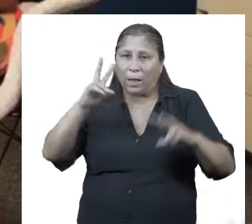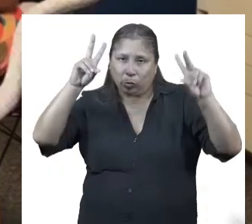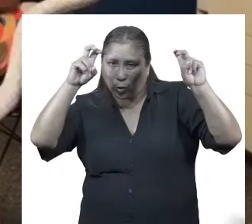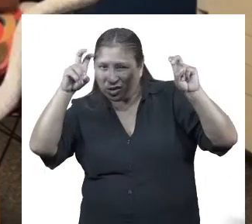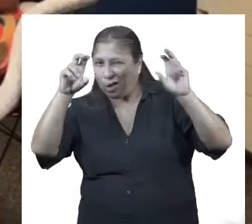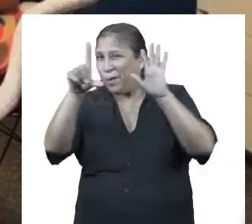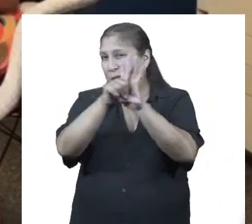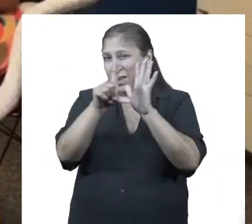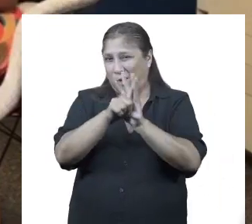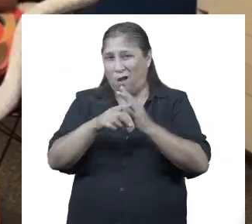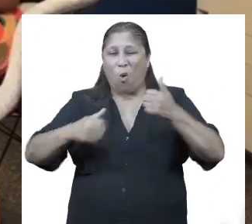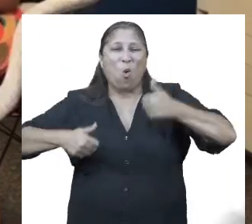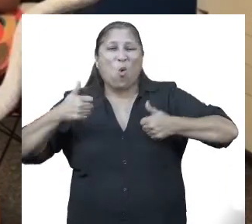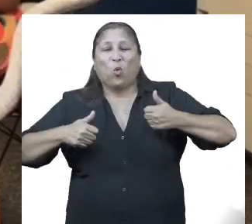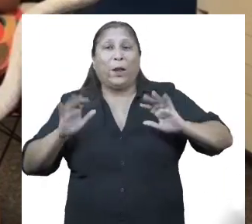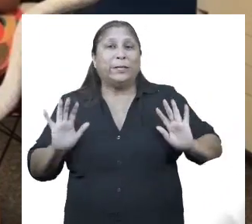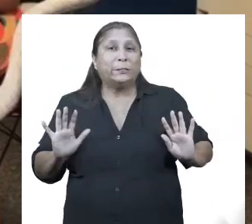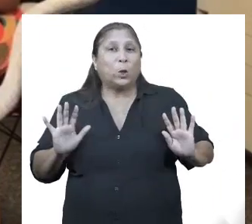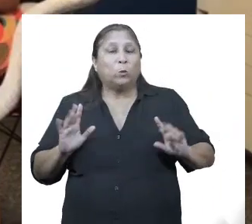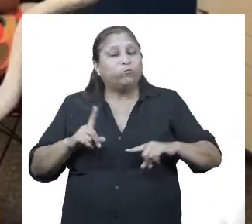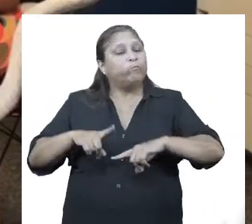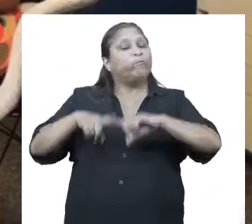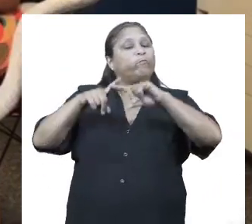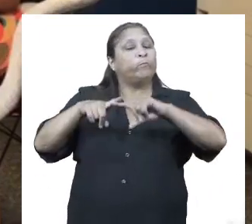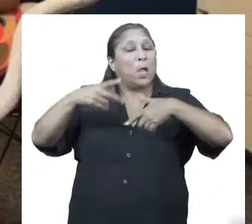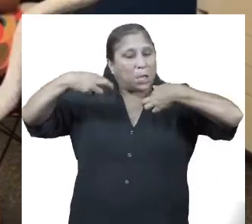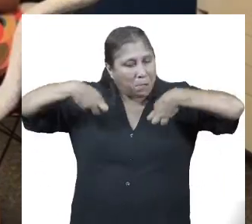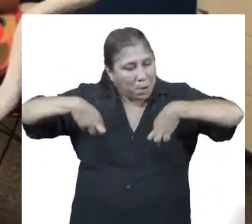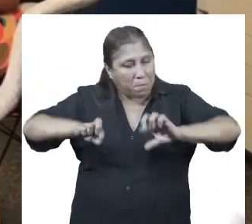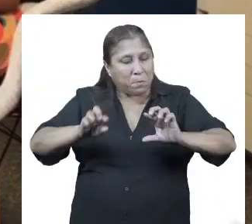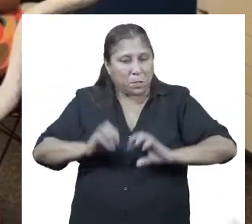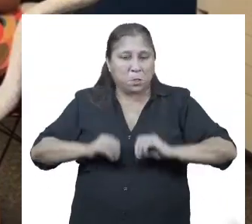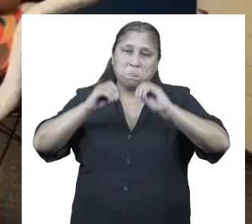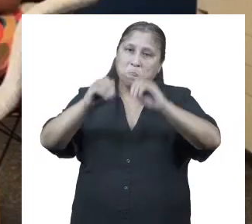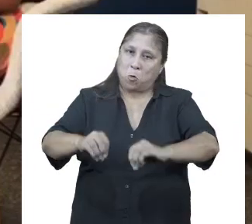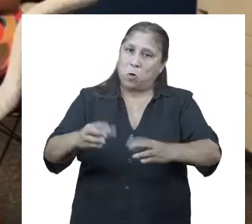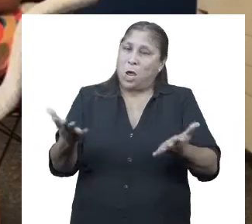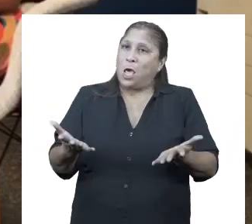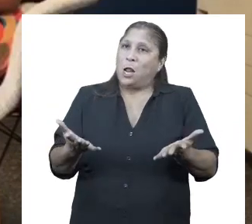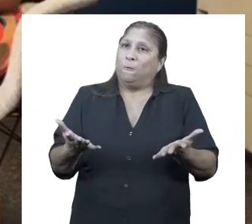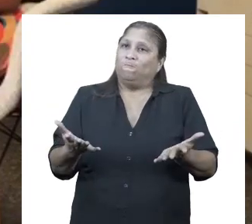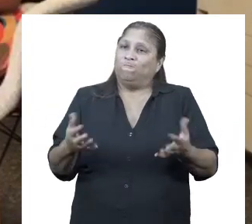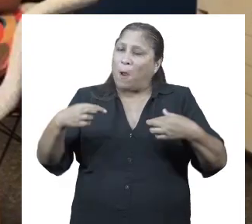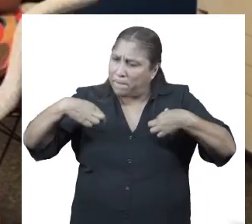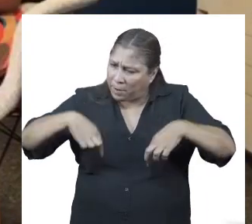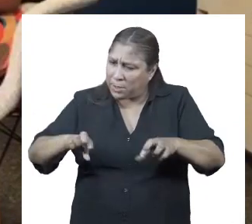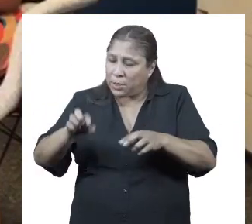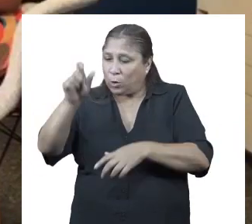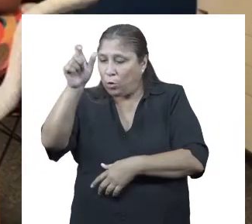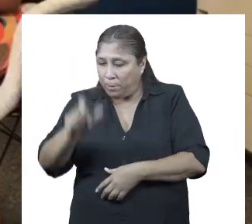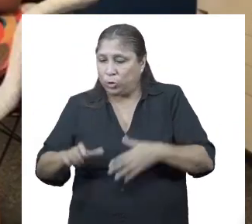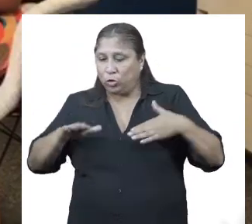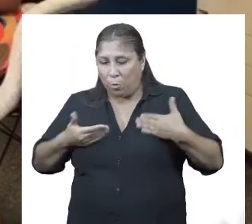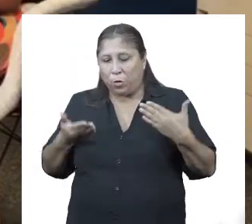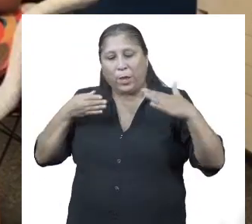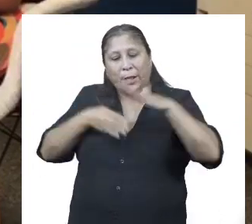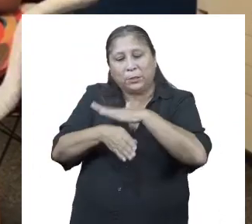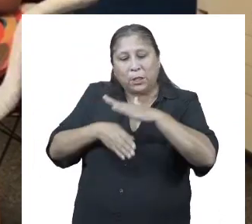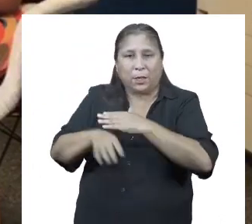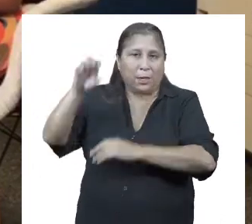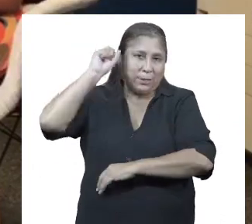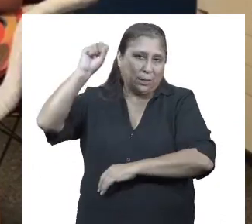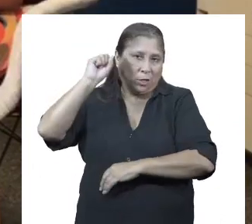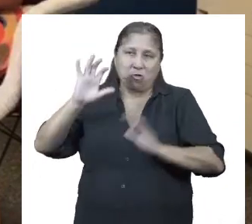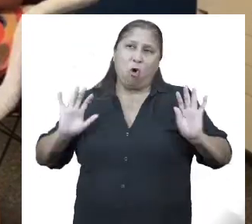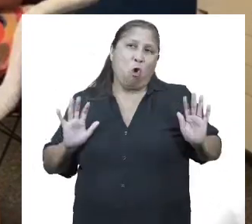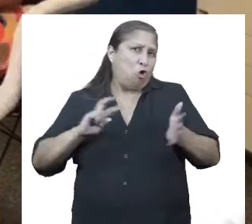digamos, legislativa, ¿no? ¿Cuáles son los supuestos que van a permitir aplicar o que van a permitir que una persona pueda acceder a este derecho?